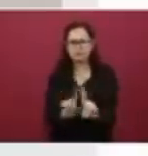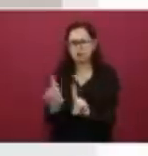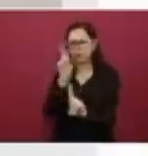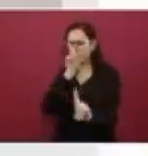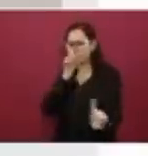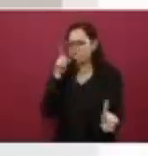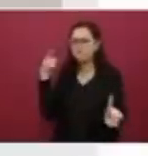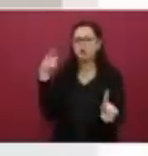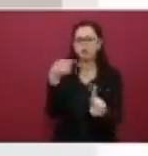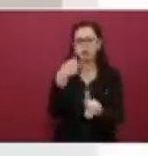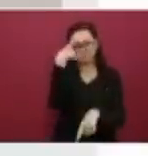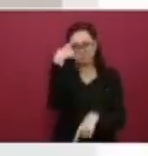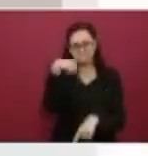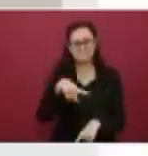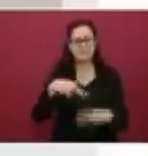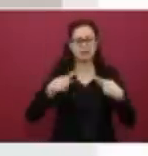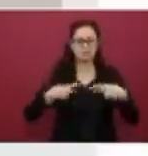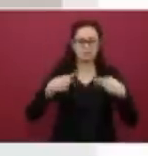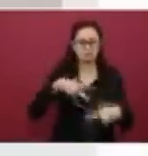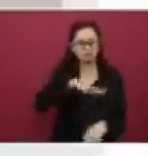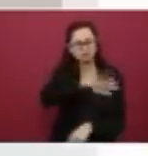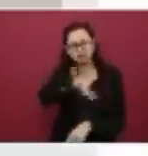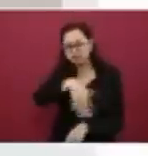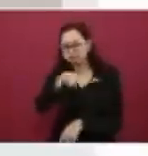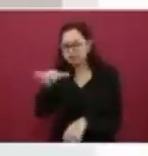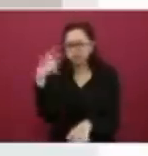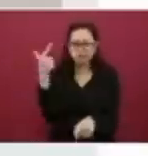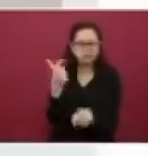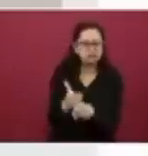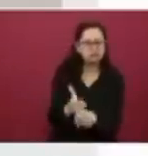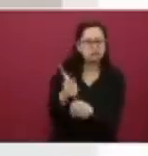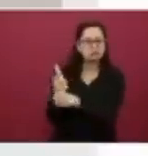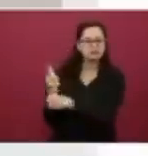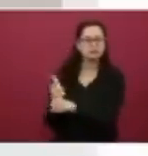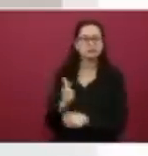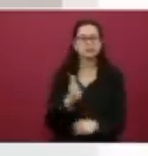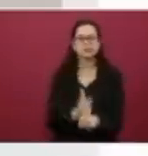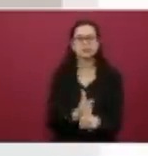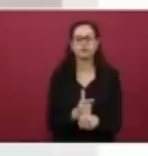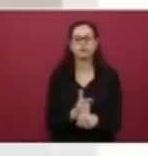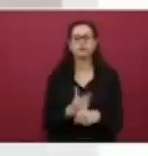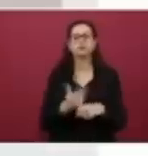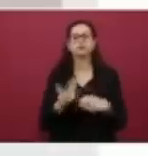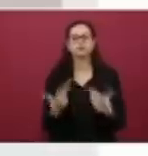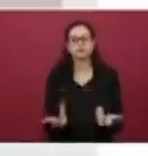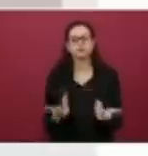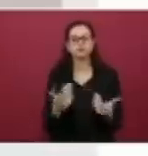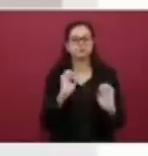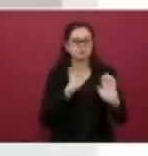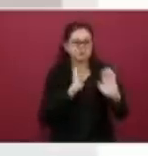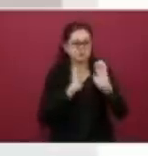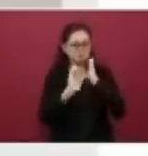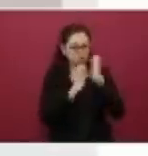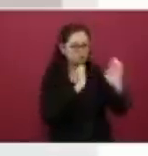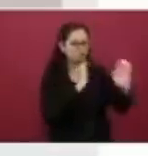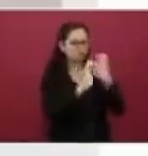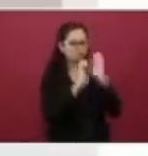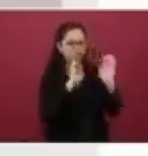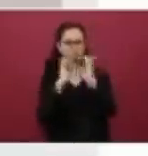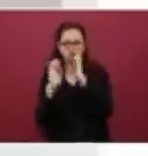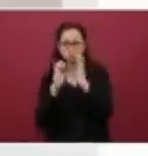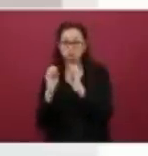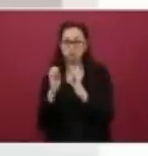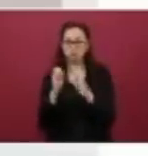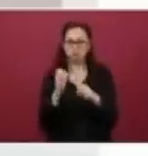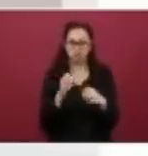en esta búsqueda y localización de personas así entonces estas entrevistas fueron en tiempo